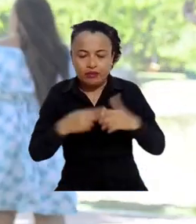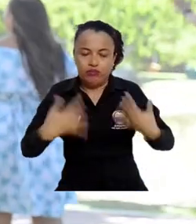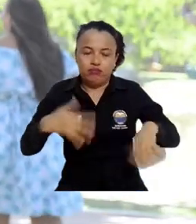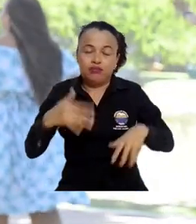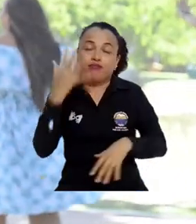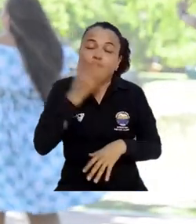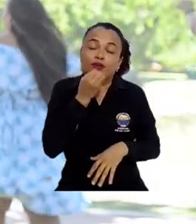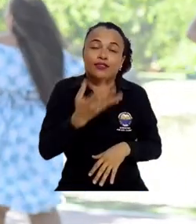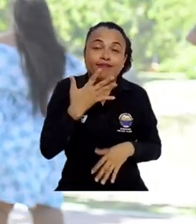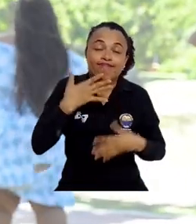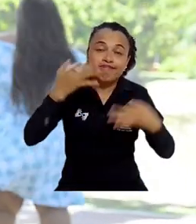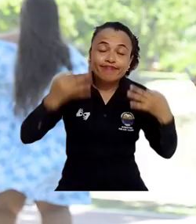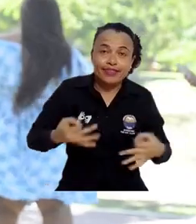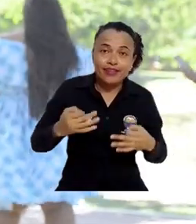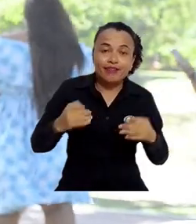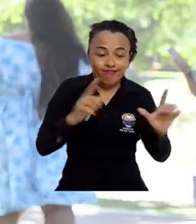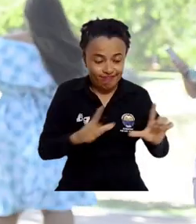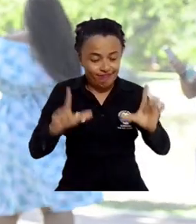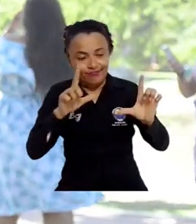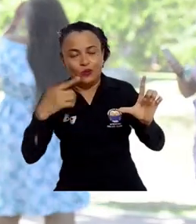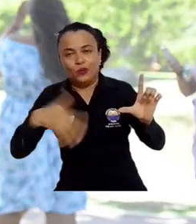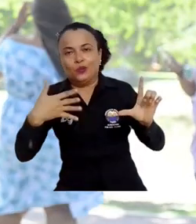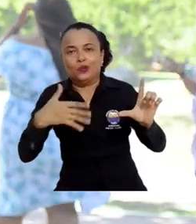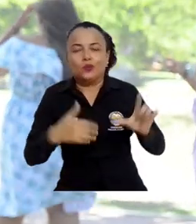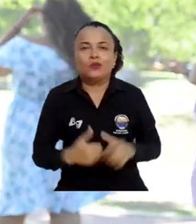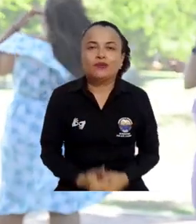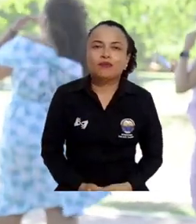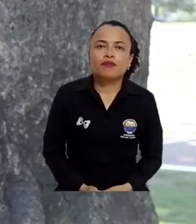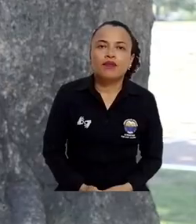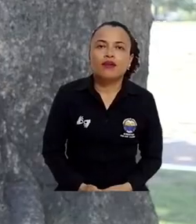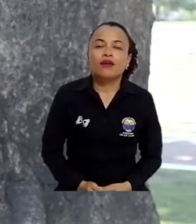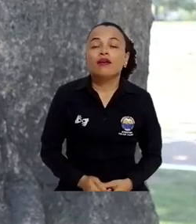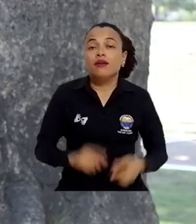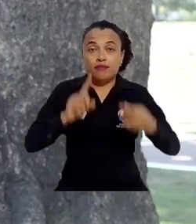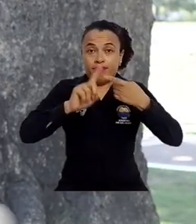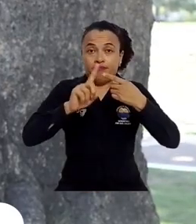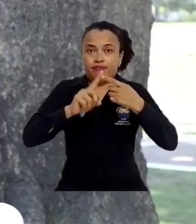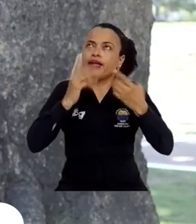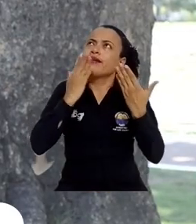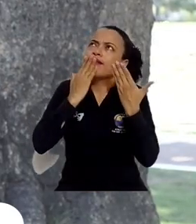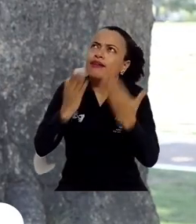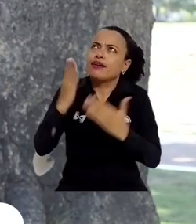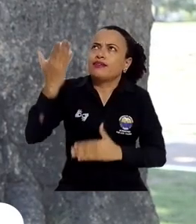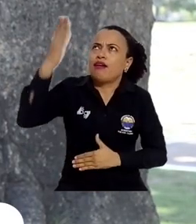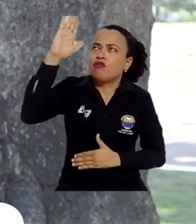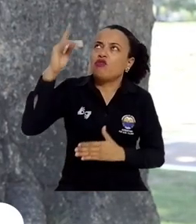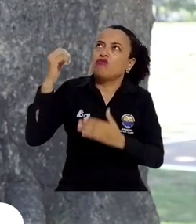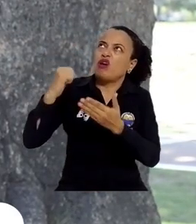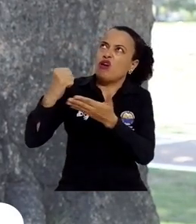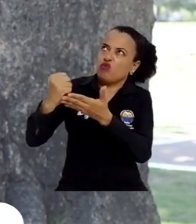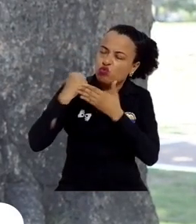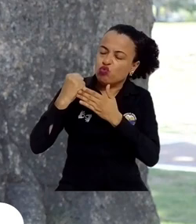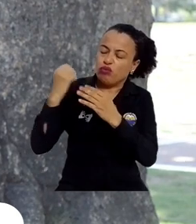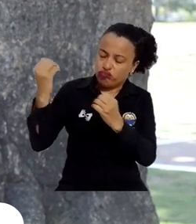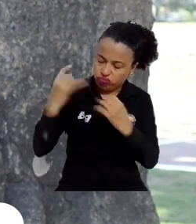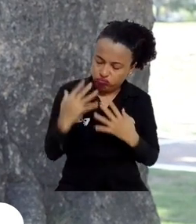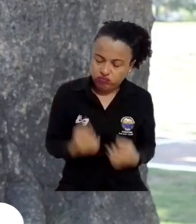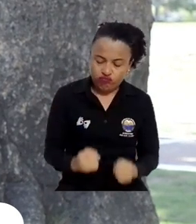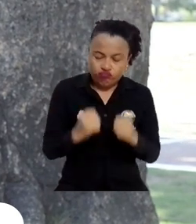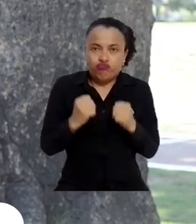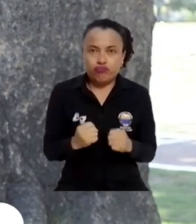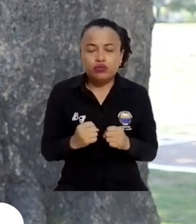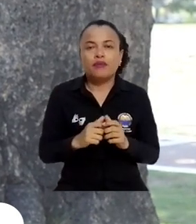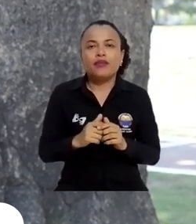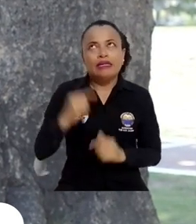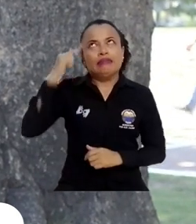signicado muchas cosas bonitas la verdad para mí este posgrado primeramente darle gracias a Dios por el empuje que me dio para echar para